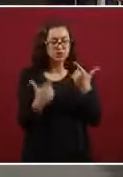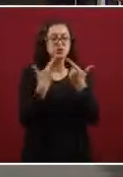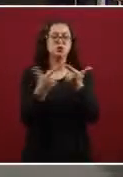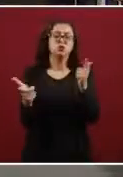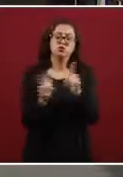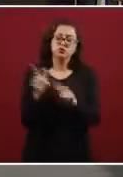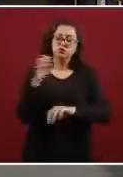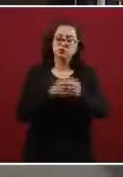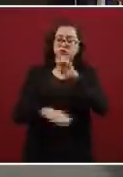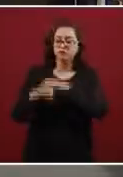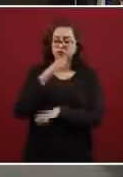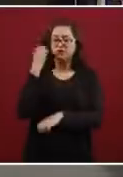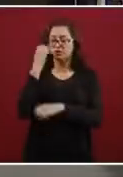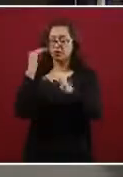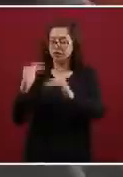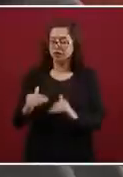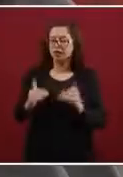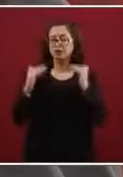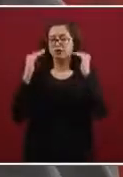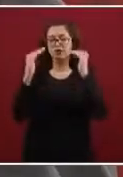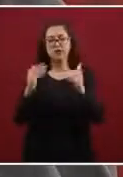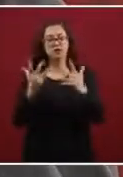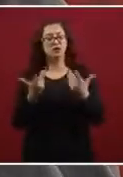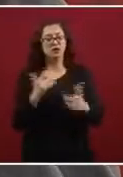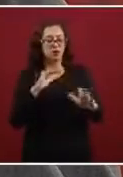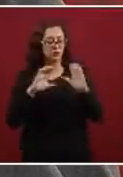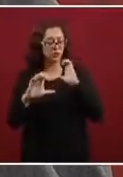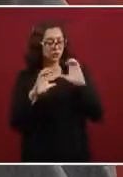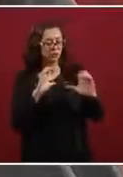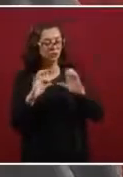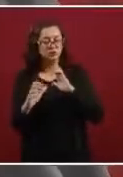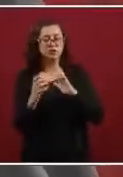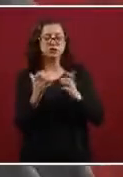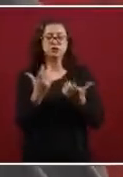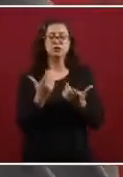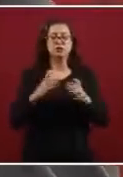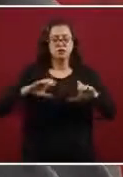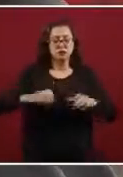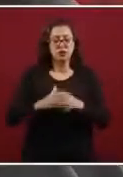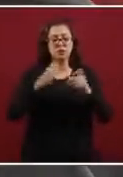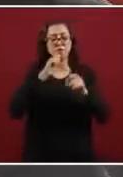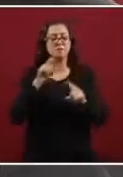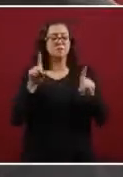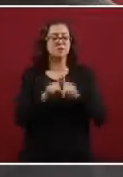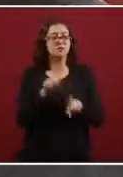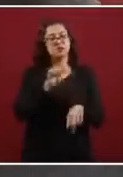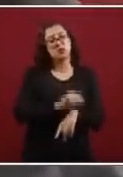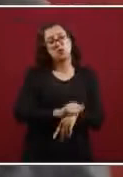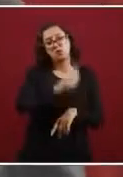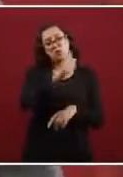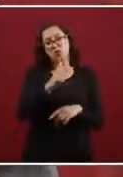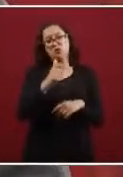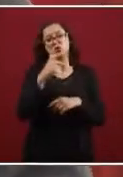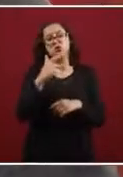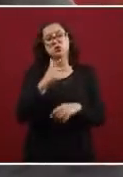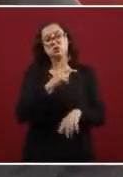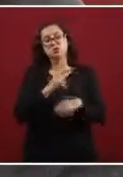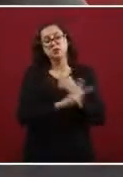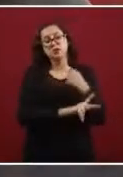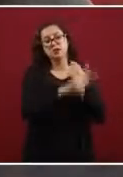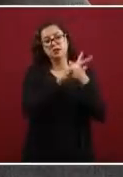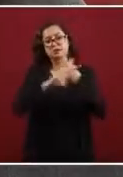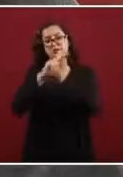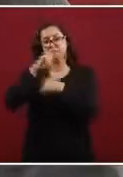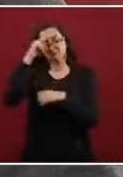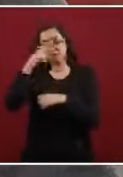empresariales, académicos, medios de comunicación y la comunidad de mexicanos en el exterior, que han jugado un papel muy importante también.